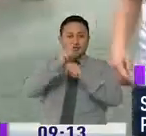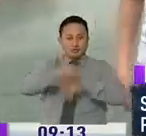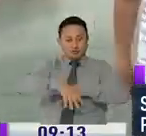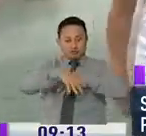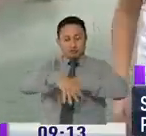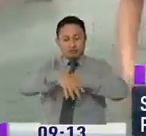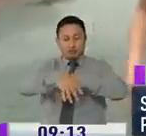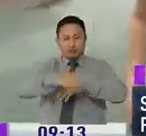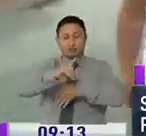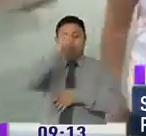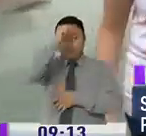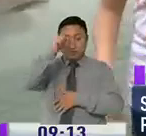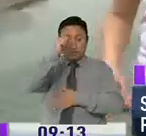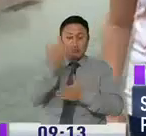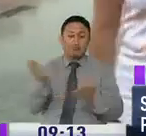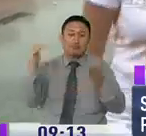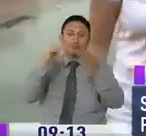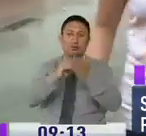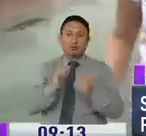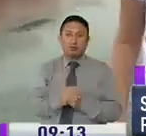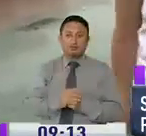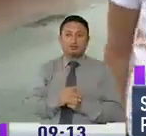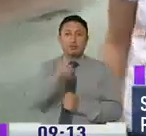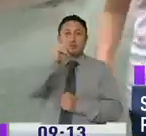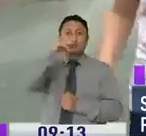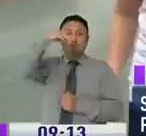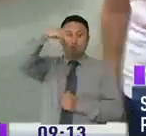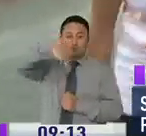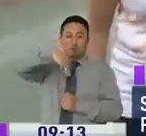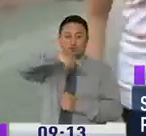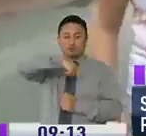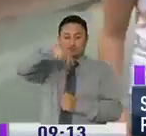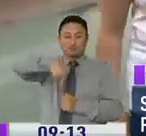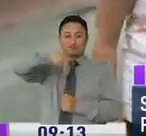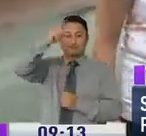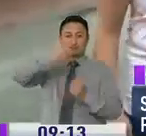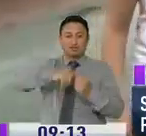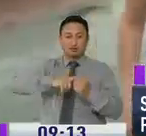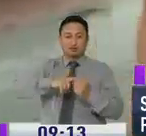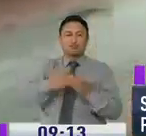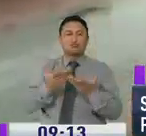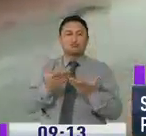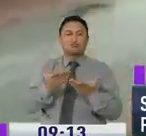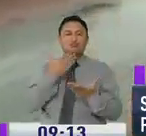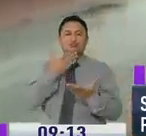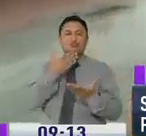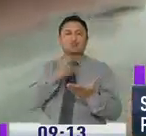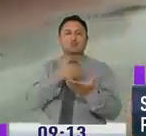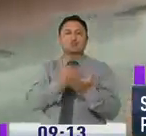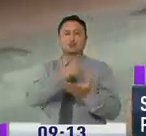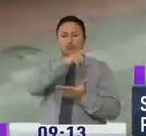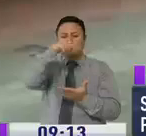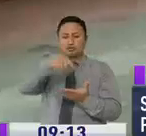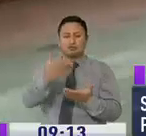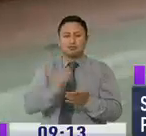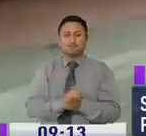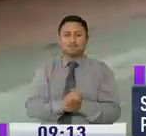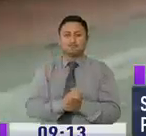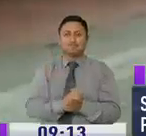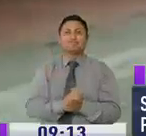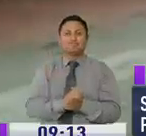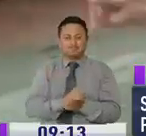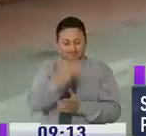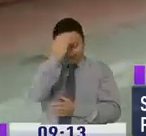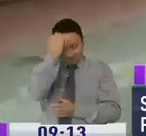y este domingo se volverá a replicar. Es 1 kilómetro aquí en el norte de la capital, desde donde van a salir y llegan aquí a la Cruz del Papa. Buenos días. Bueno, Buenos